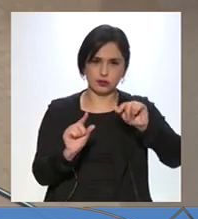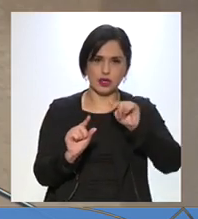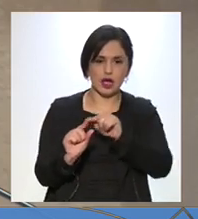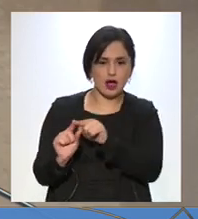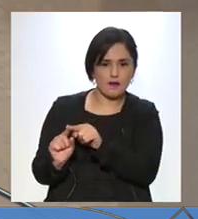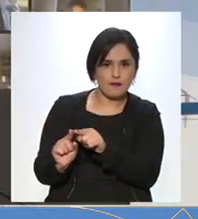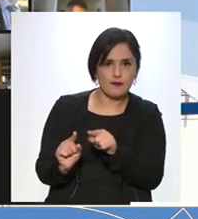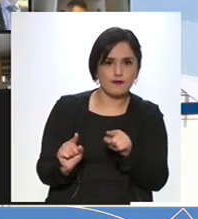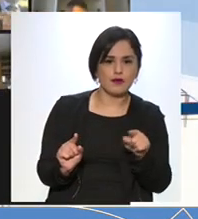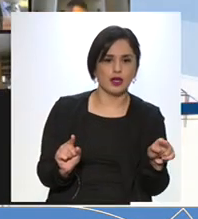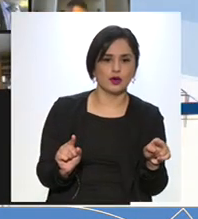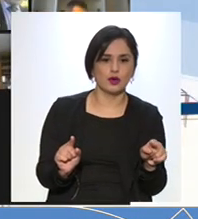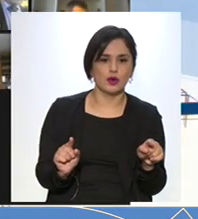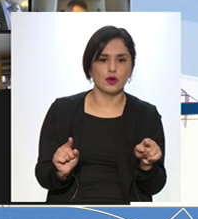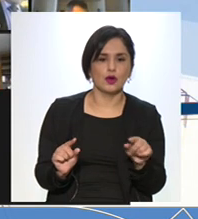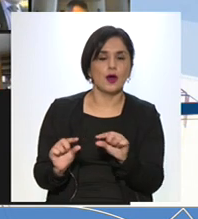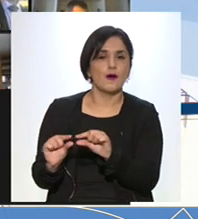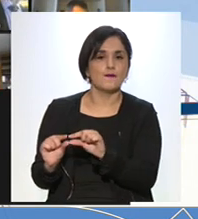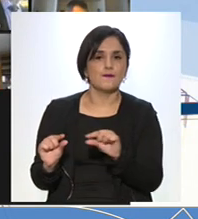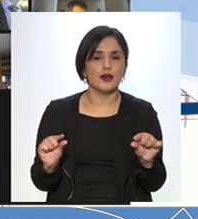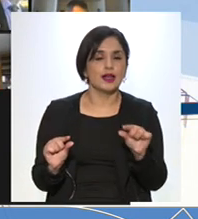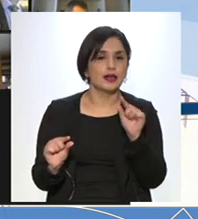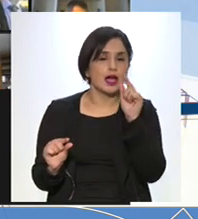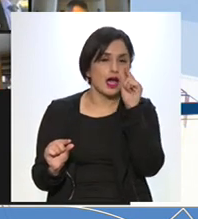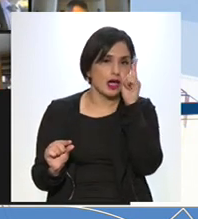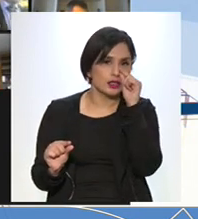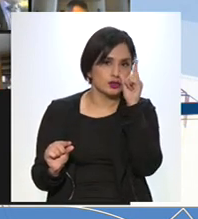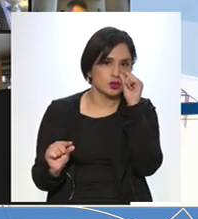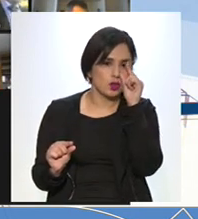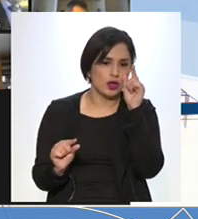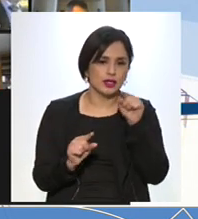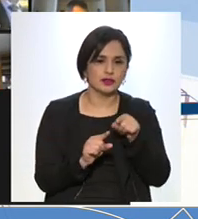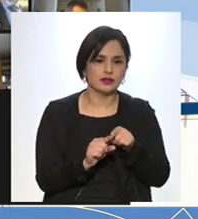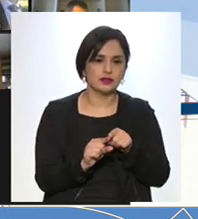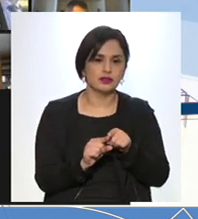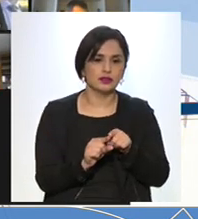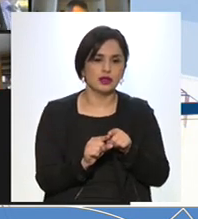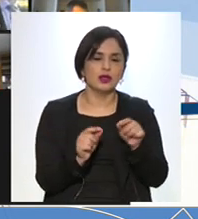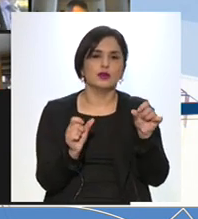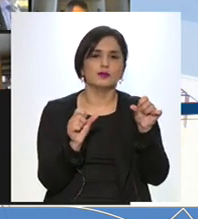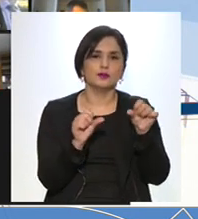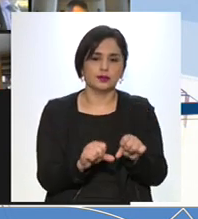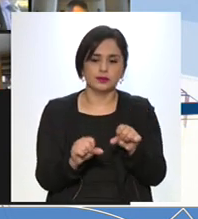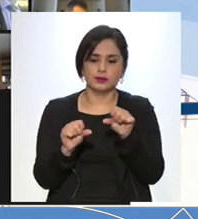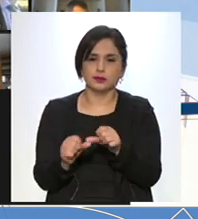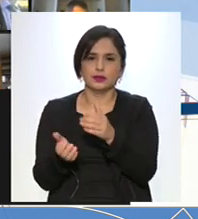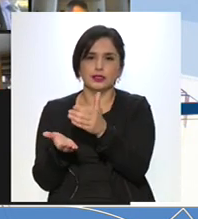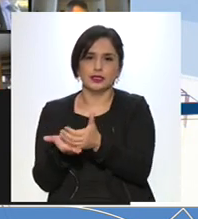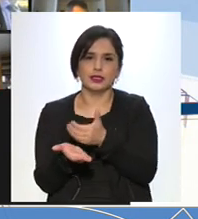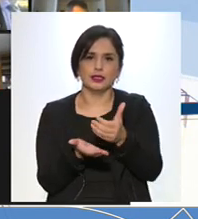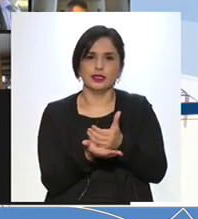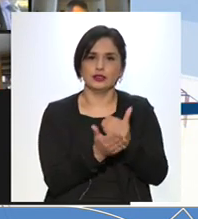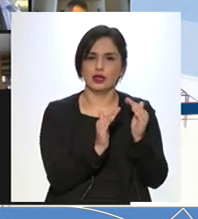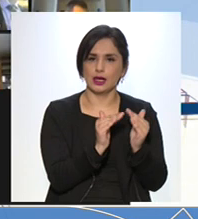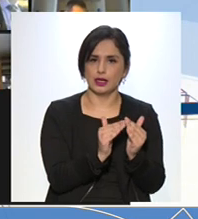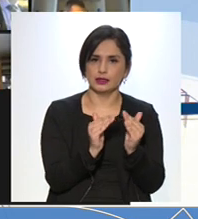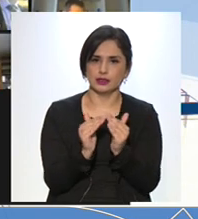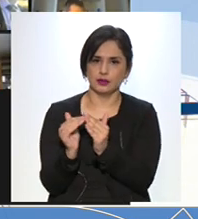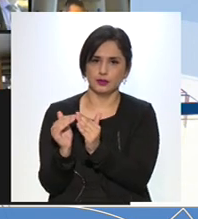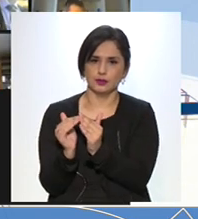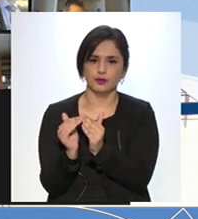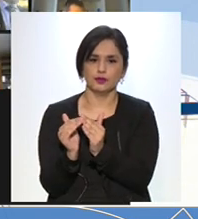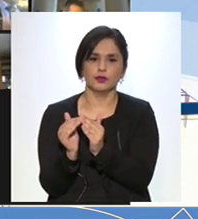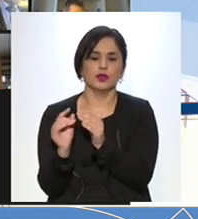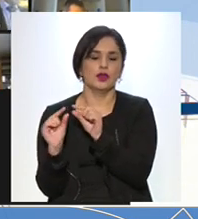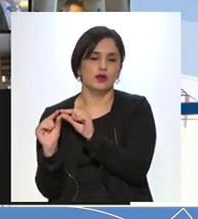abajo, en las barras azules, las pérdidas de ingresos, las caídas de ingresos que experimentaron los hogares, y en las